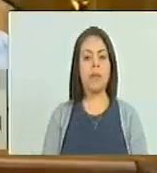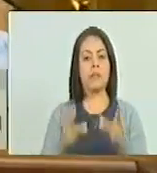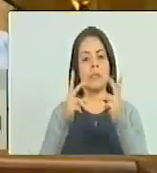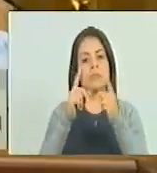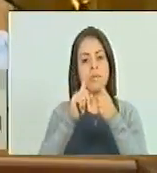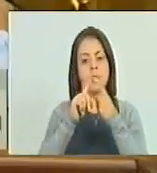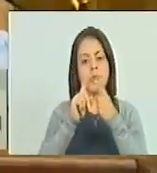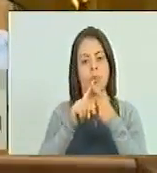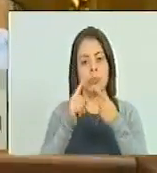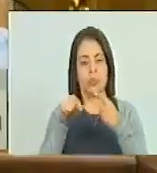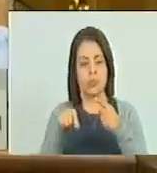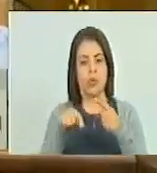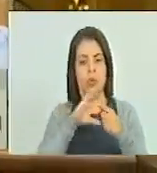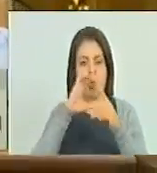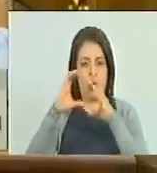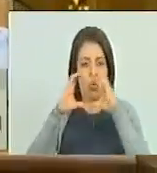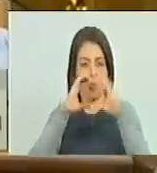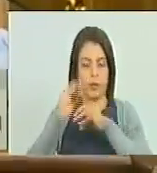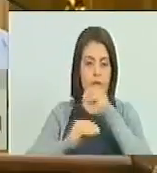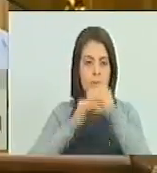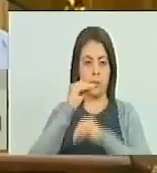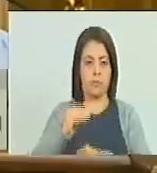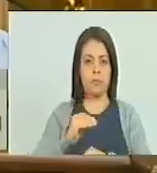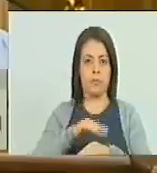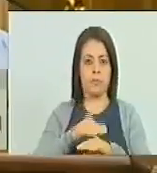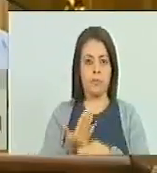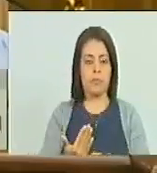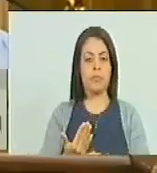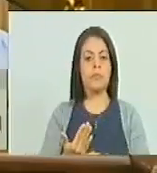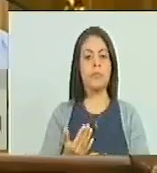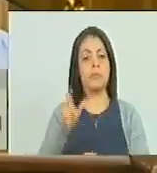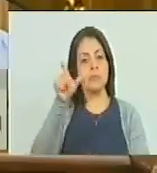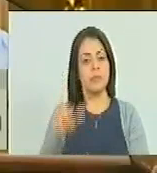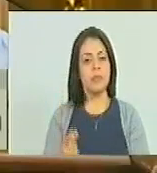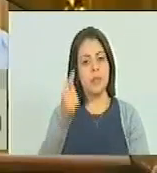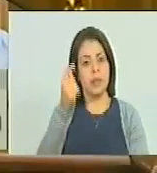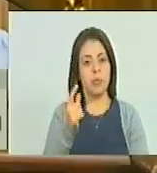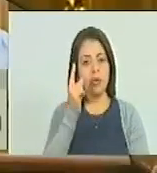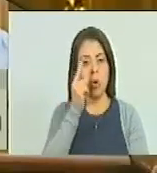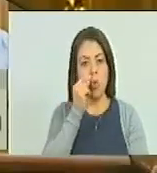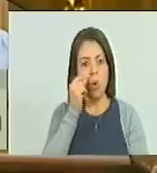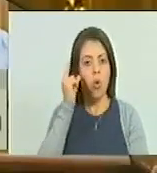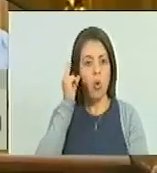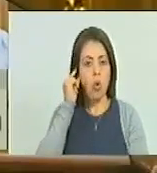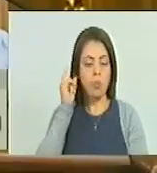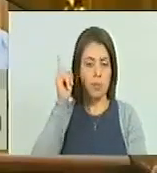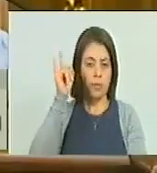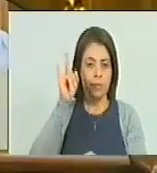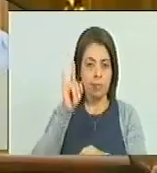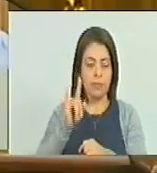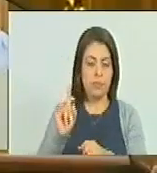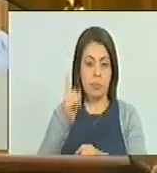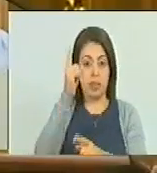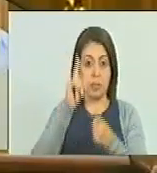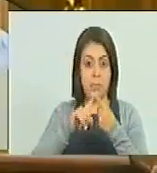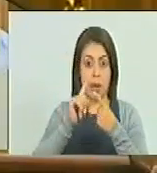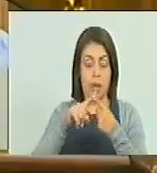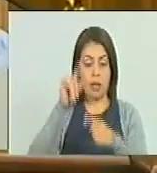Cuenta número 1. Comunicaciones suscritas por las ciudadanas diputadas y los ciudadanos diputados